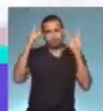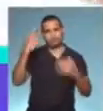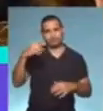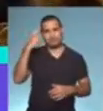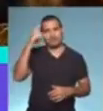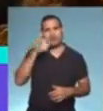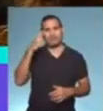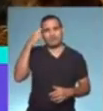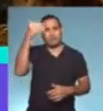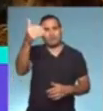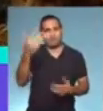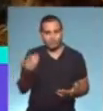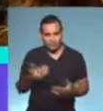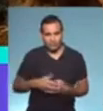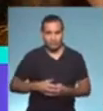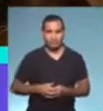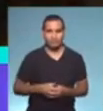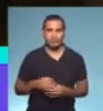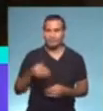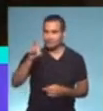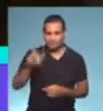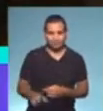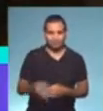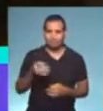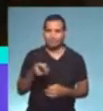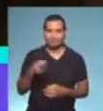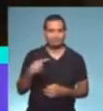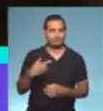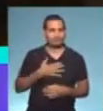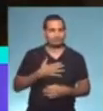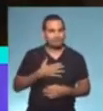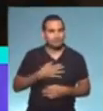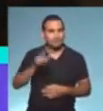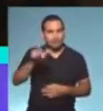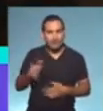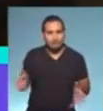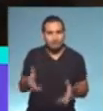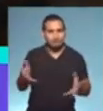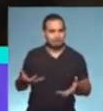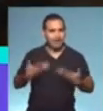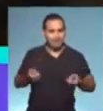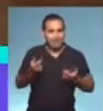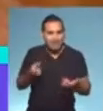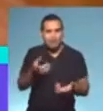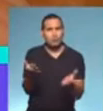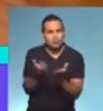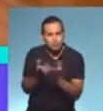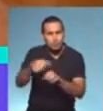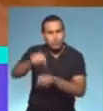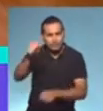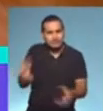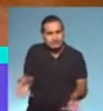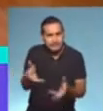Un adelantado que siempre priorizó a la persona por sobre el jugador, que motivaba a que terminen el colegio, a que estudien, a